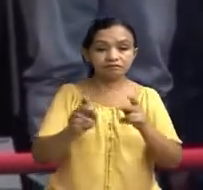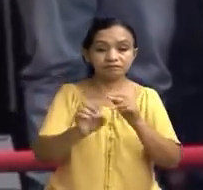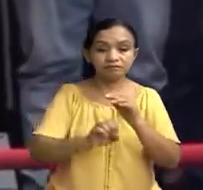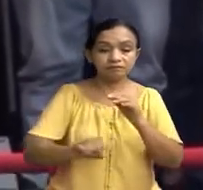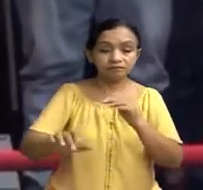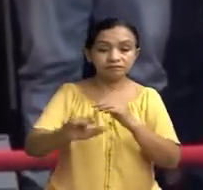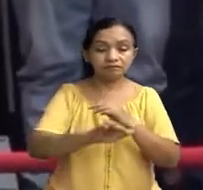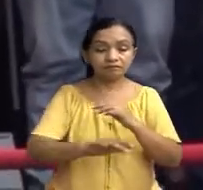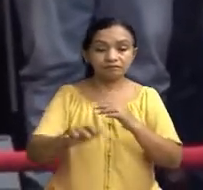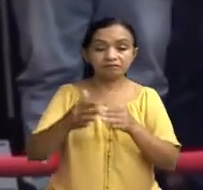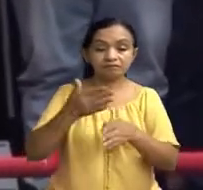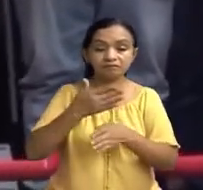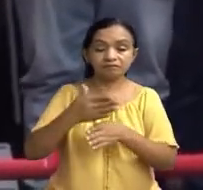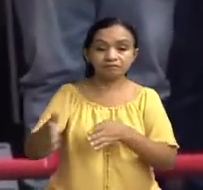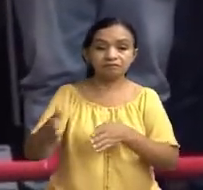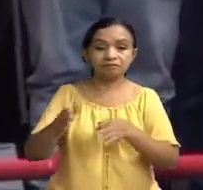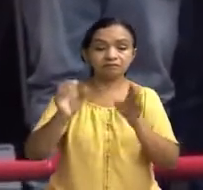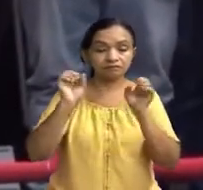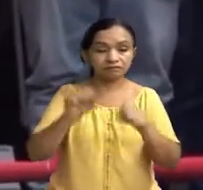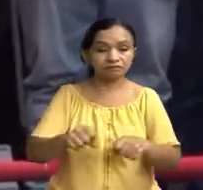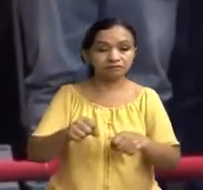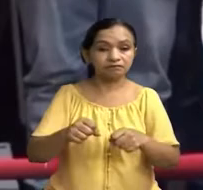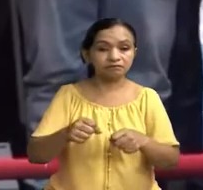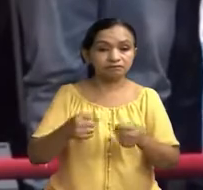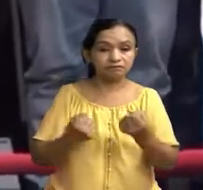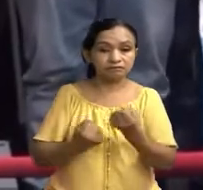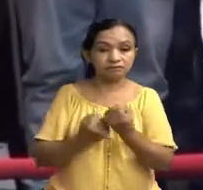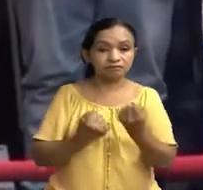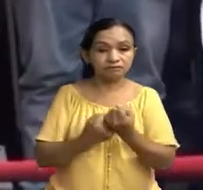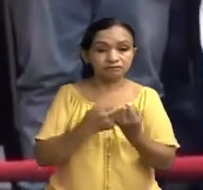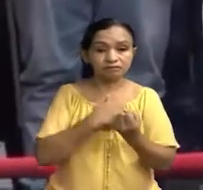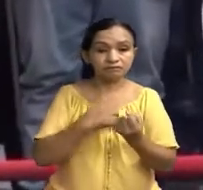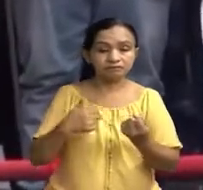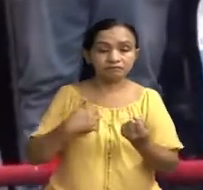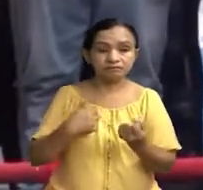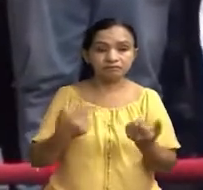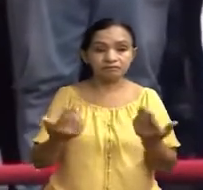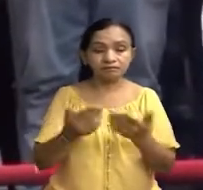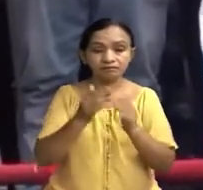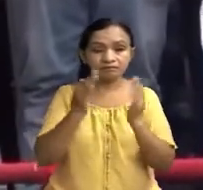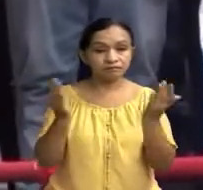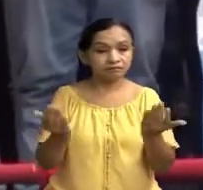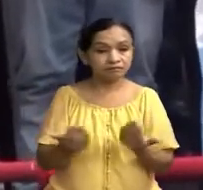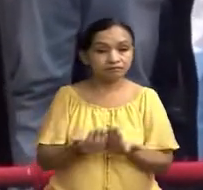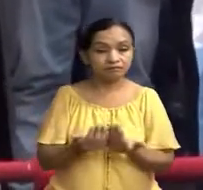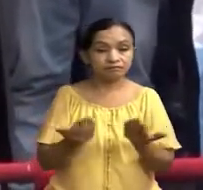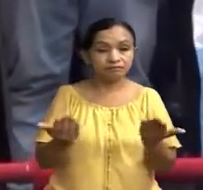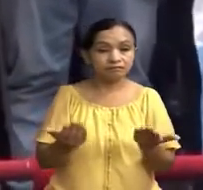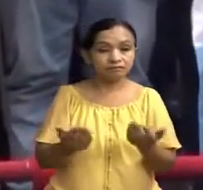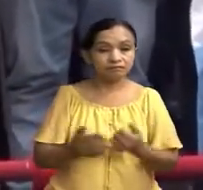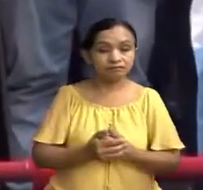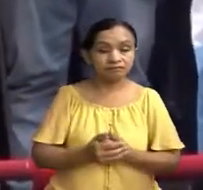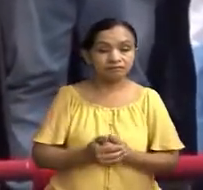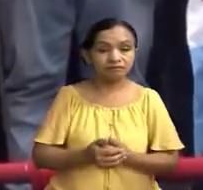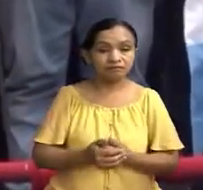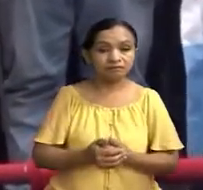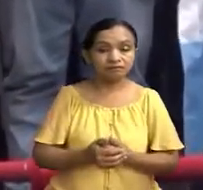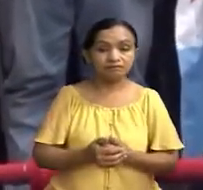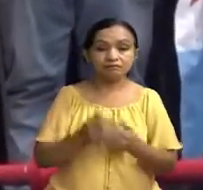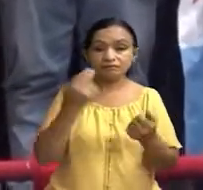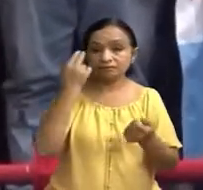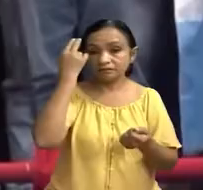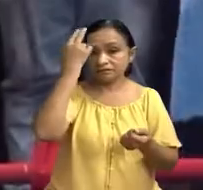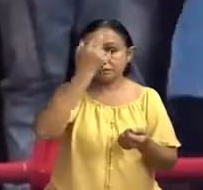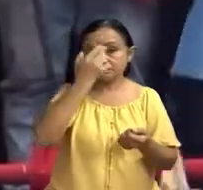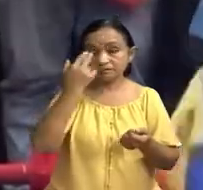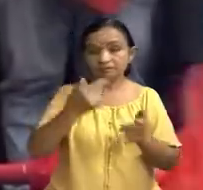socialmente excluida se mantiene sostenida por el saqueo que realizan en los países del mundo. De otros países del mundo. Le consulto a partir